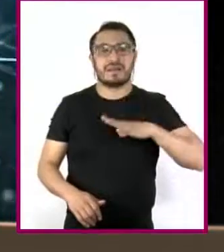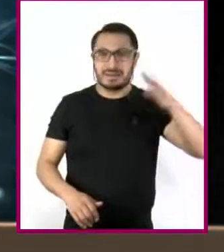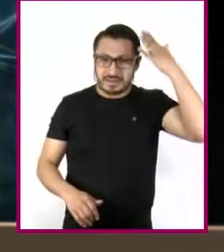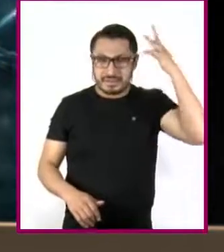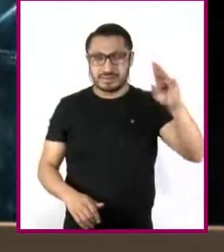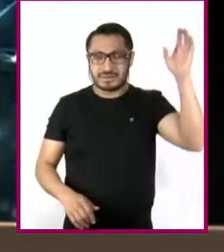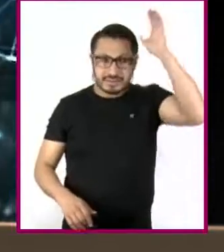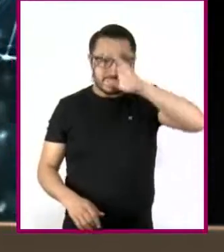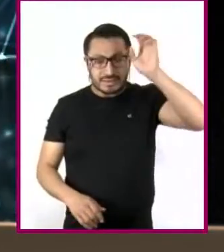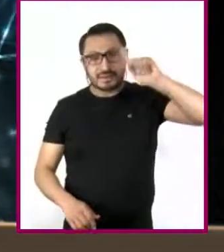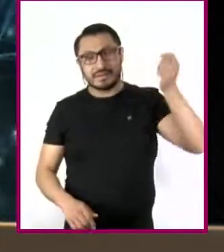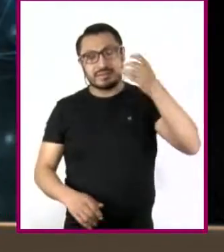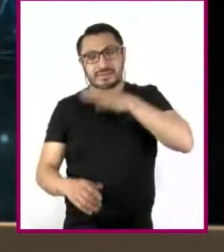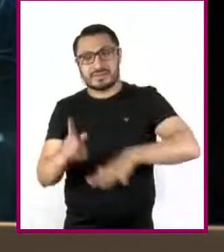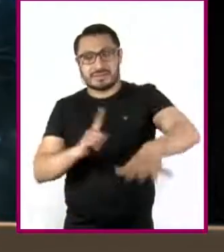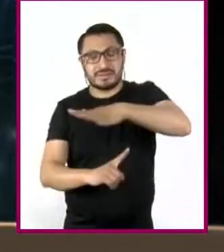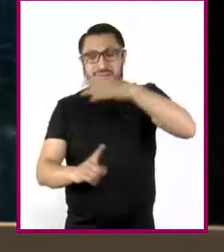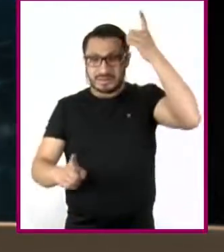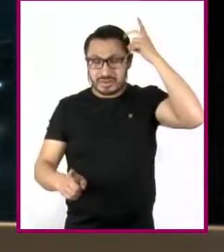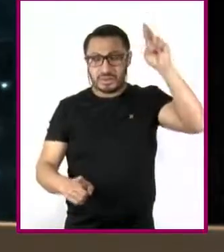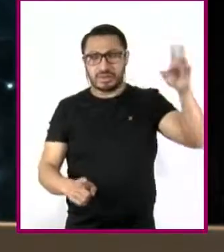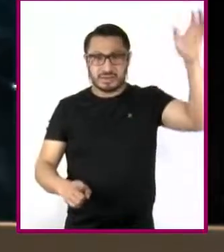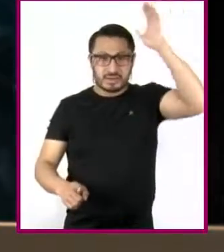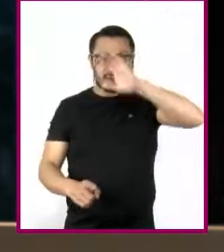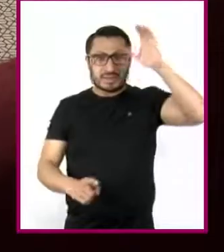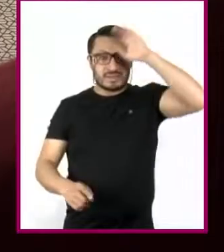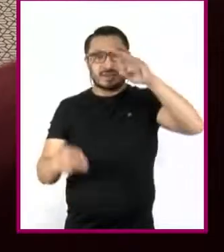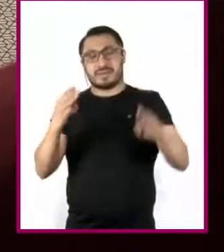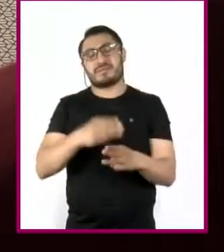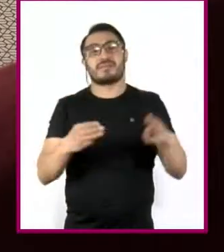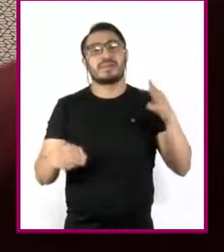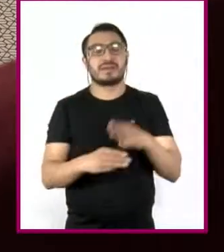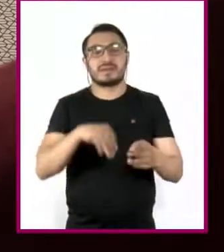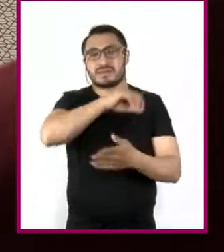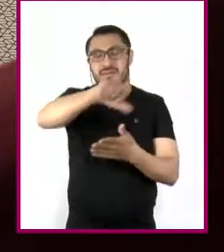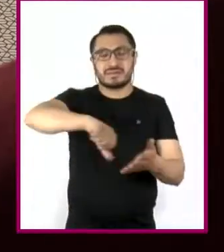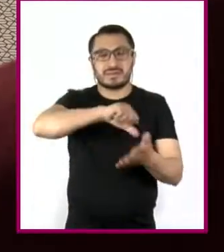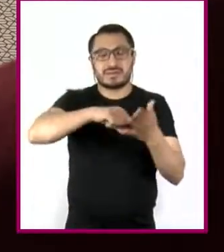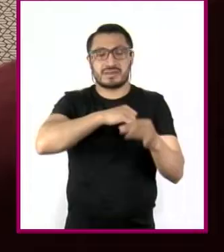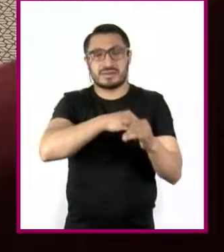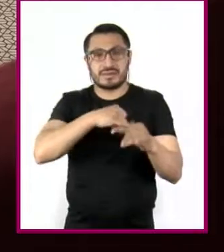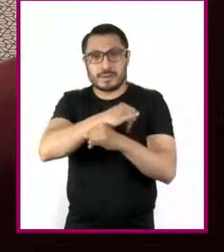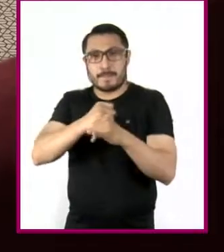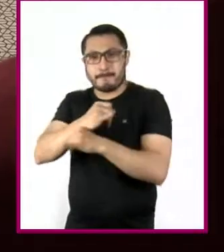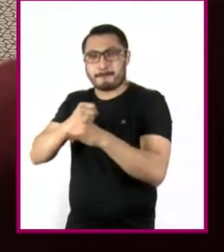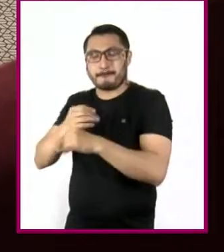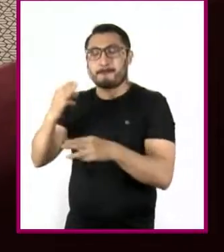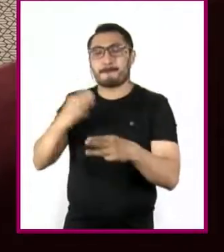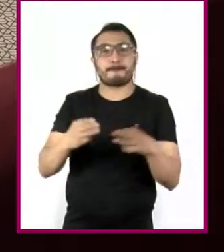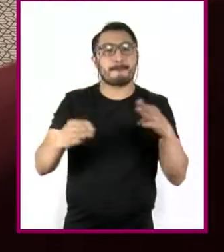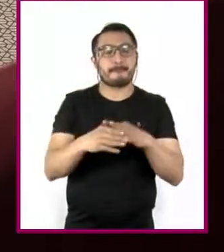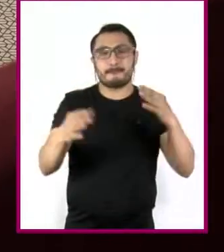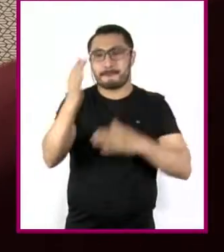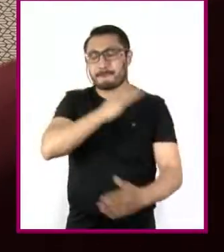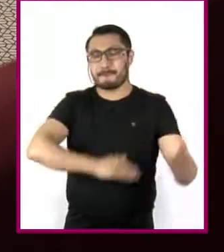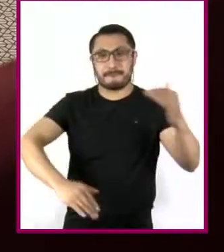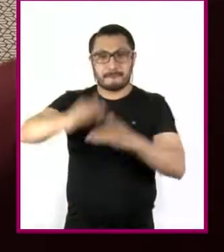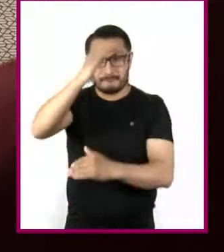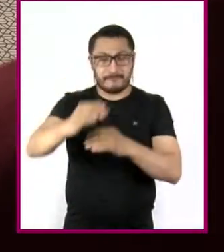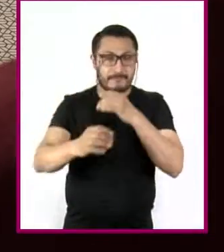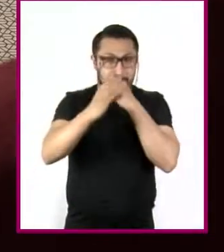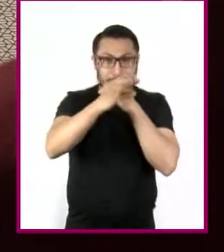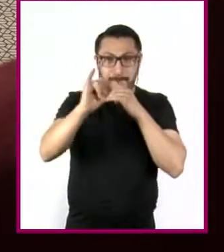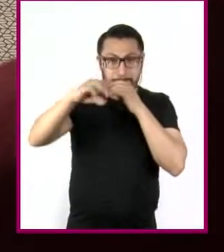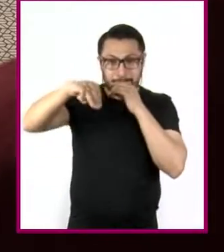Tecnología Ambiental y un doctorado en Ciencias de Materiales del Centro de Investigación en Materiales Avanzados,